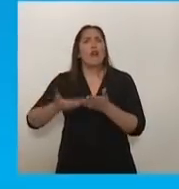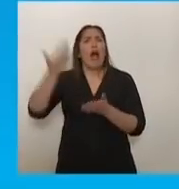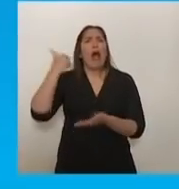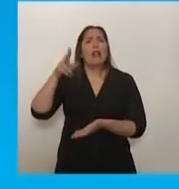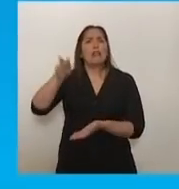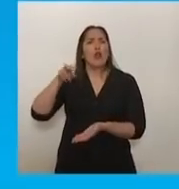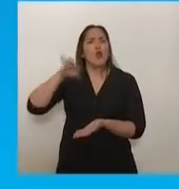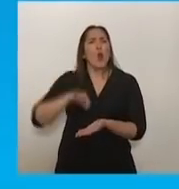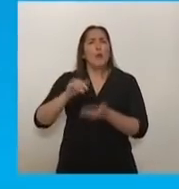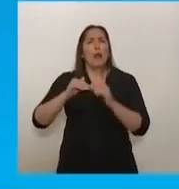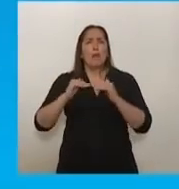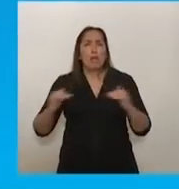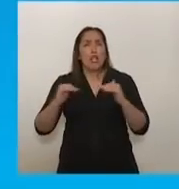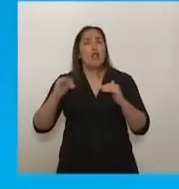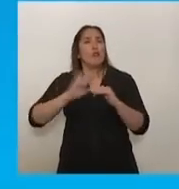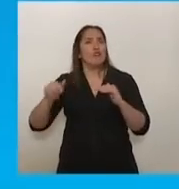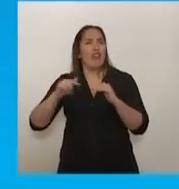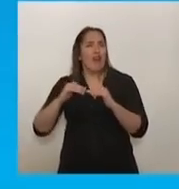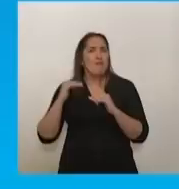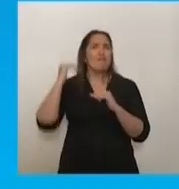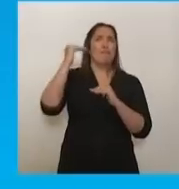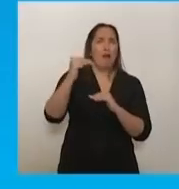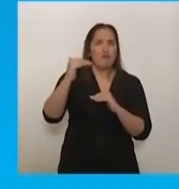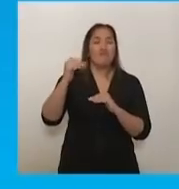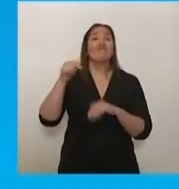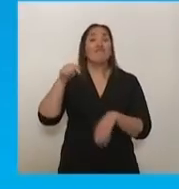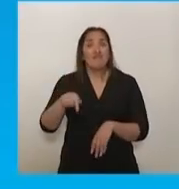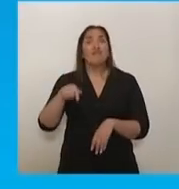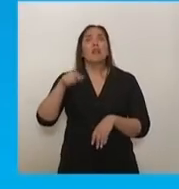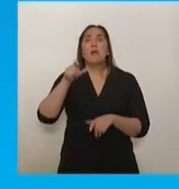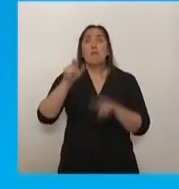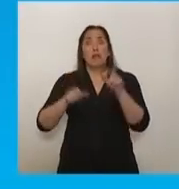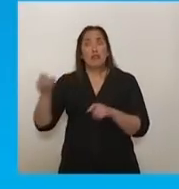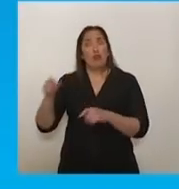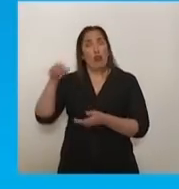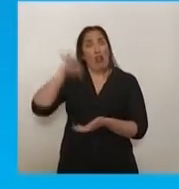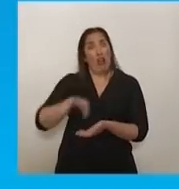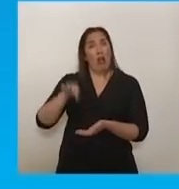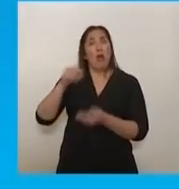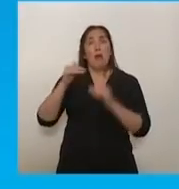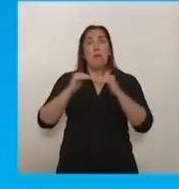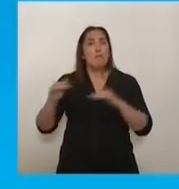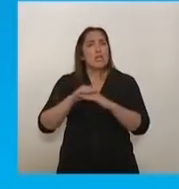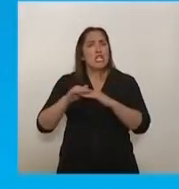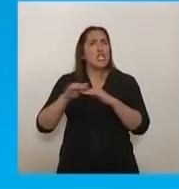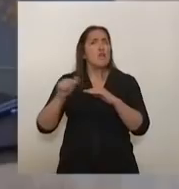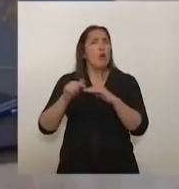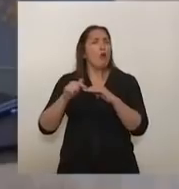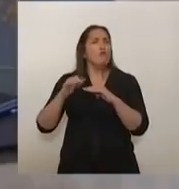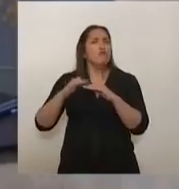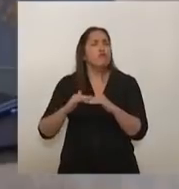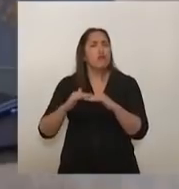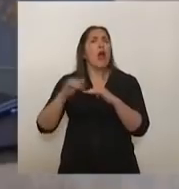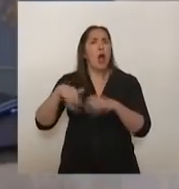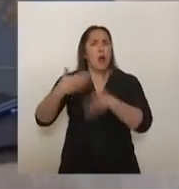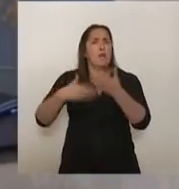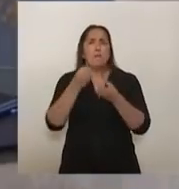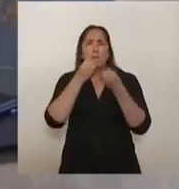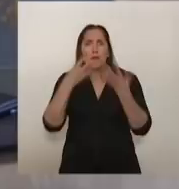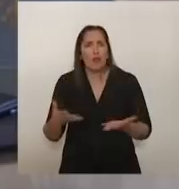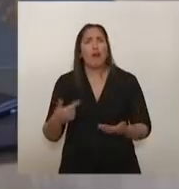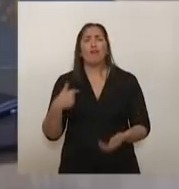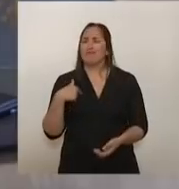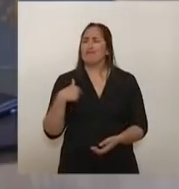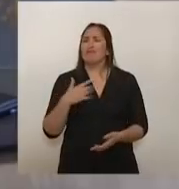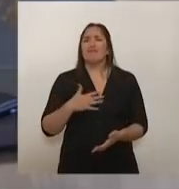El porcentaje de jubilados que cobra la mínima es el más bajo desde que se estatizó el sistema. Estoy muy